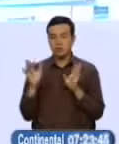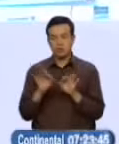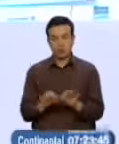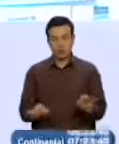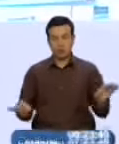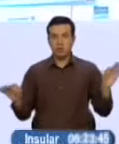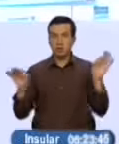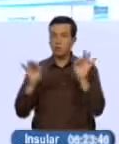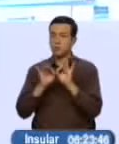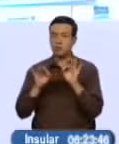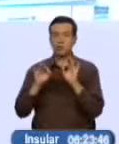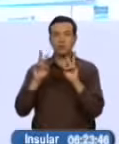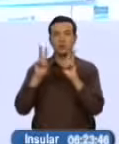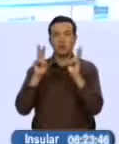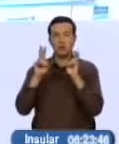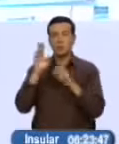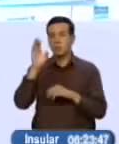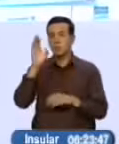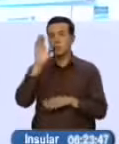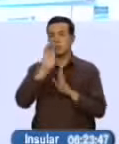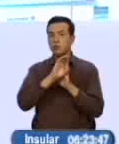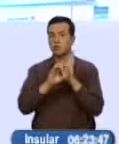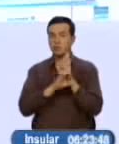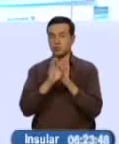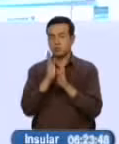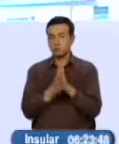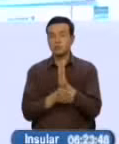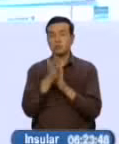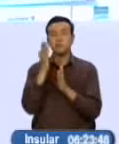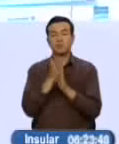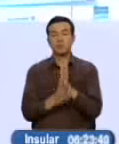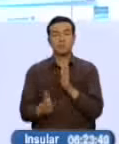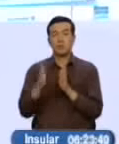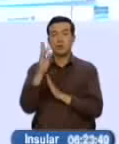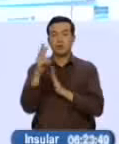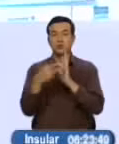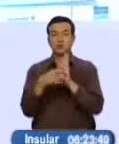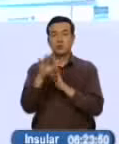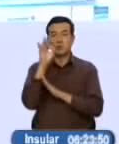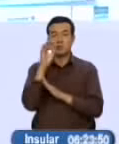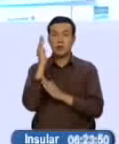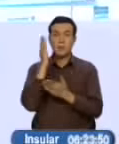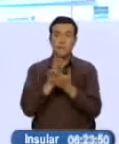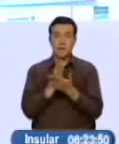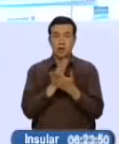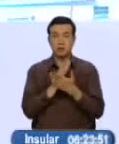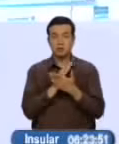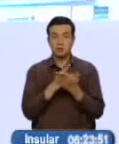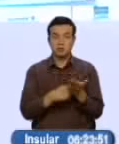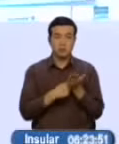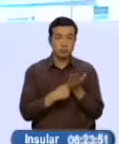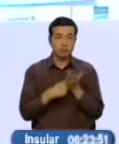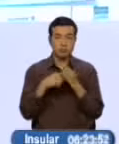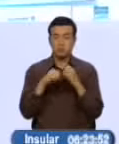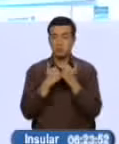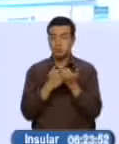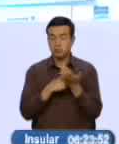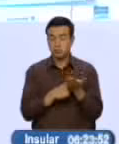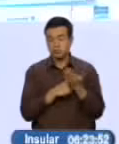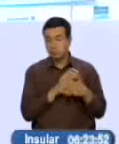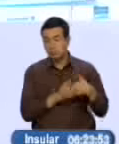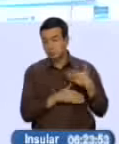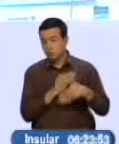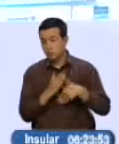responde a ese cierre del mandato constitucional, pero además a una aspiración que desde el 2009 está paralizada dentro del debate del Parlamento, y